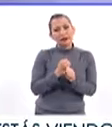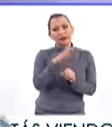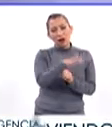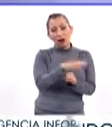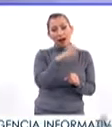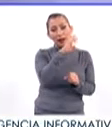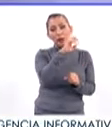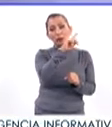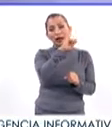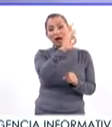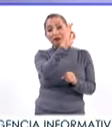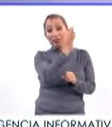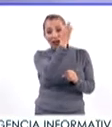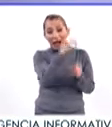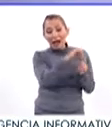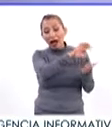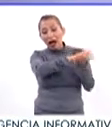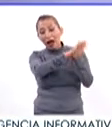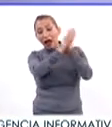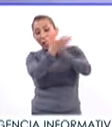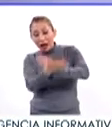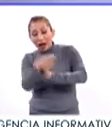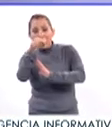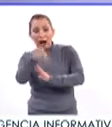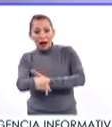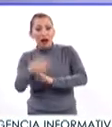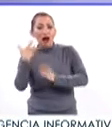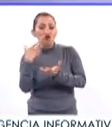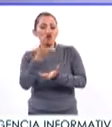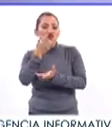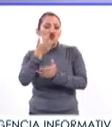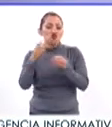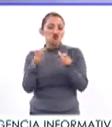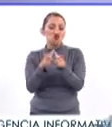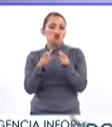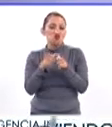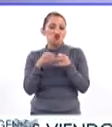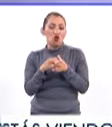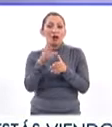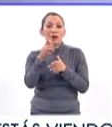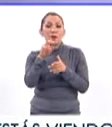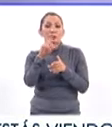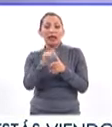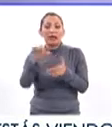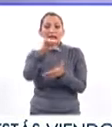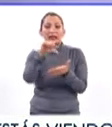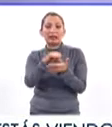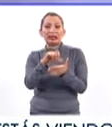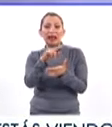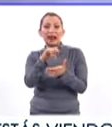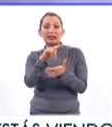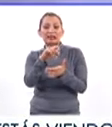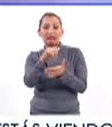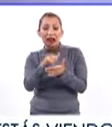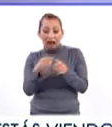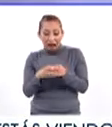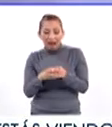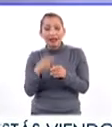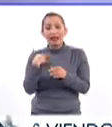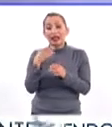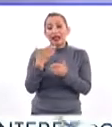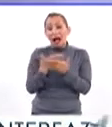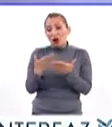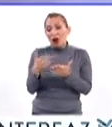una república federalista, ha transitado con los conservadores nuevamente a una república centralista y pues finalmente,